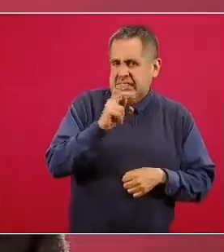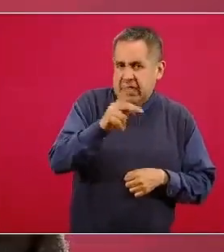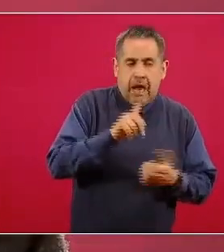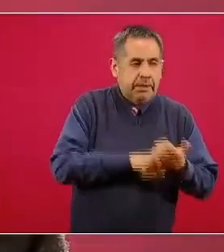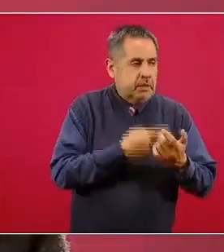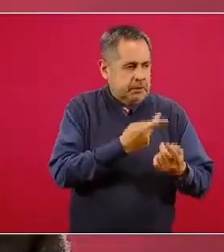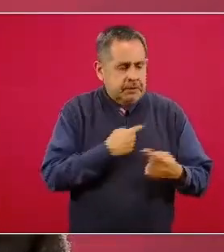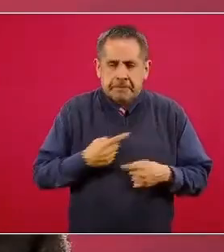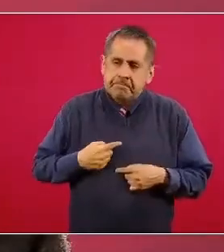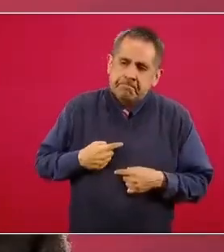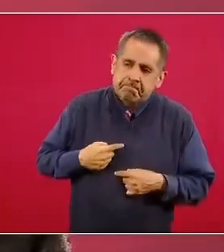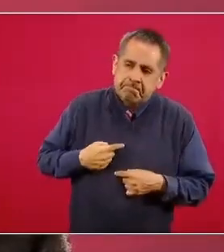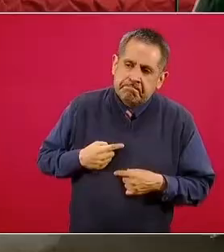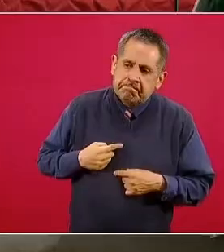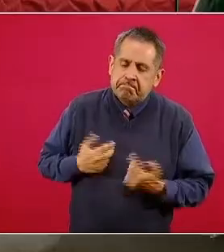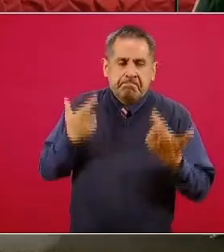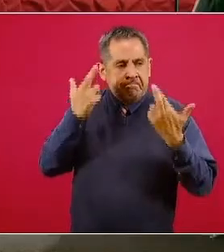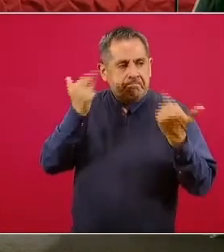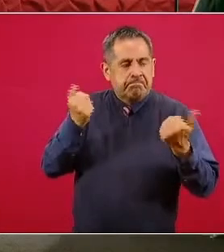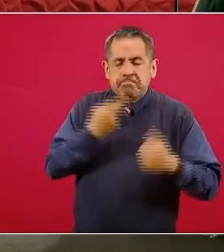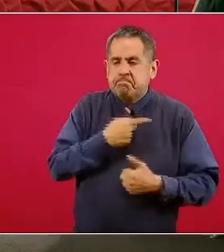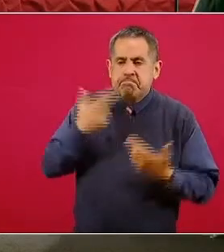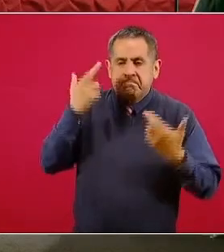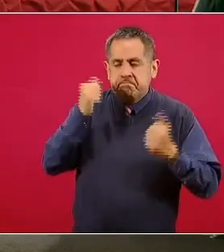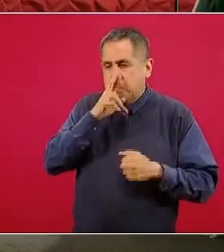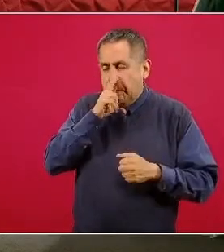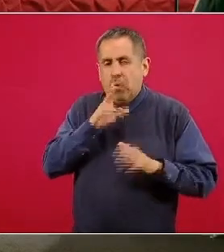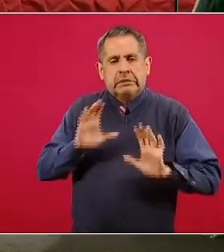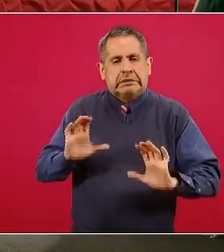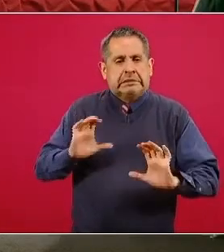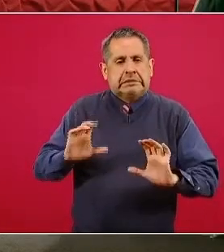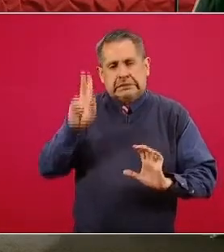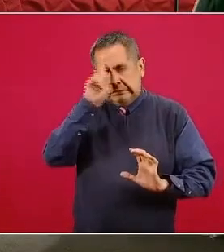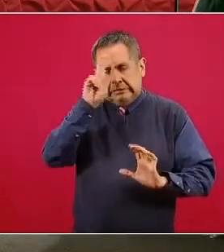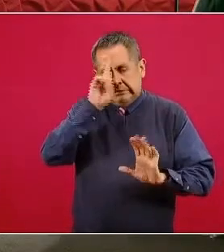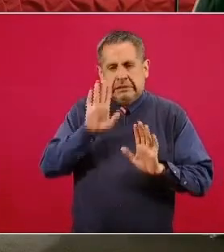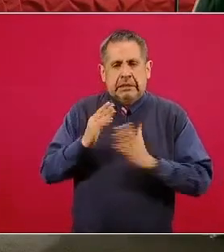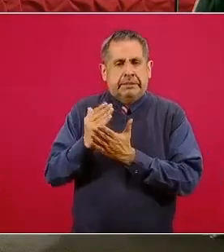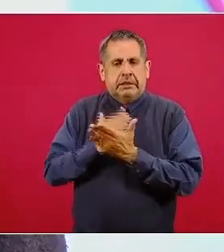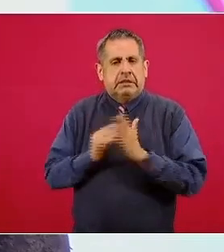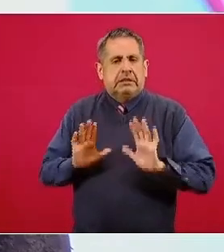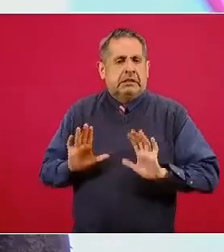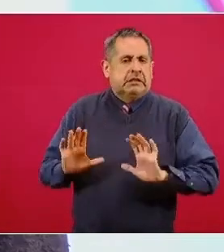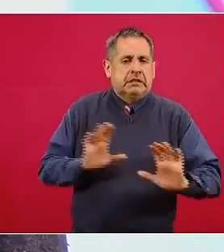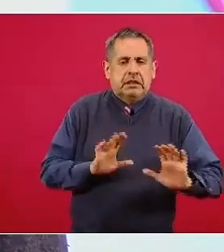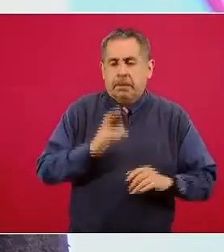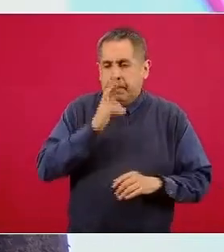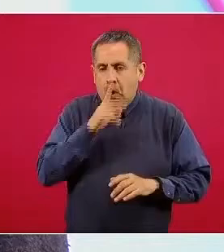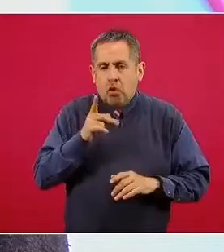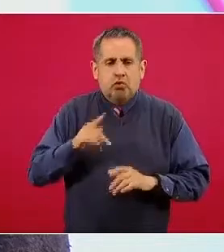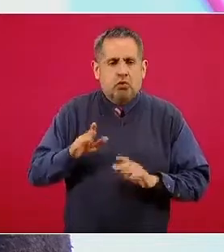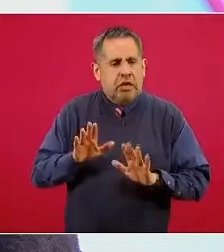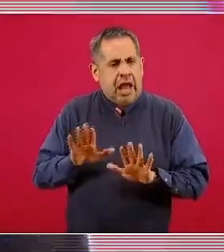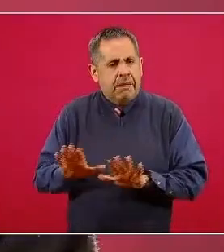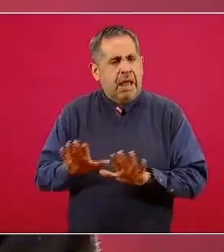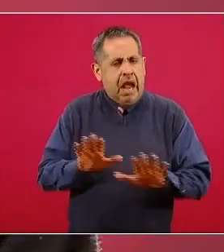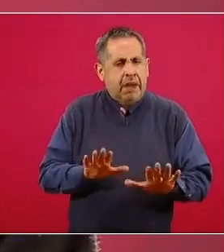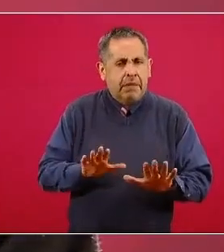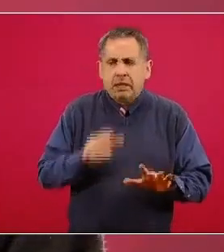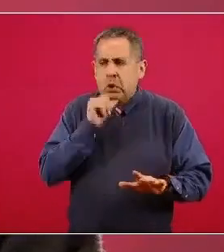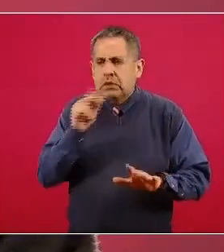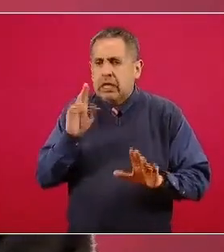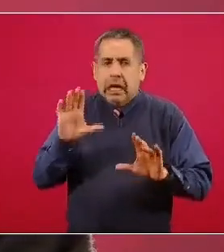quedamos persuadidos de que convenía mantener cautela, mantener prudencia, y que se ganaba más si somos prudentes que